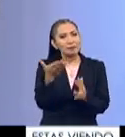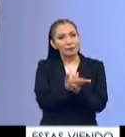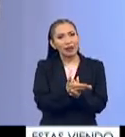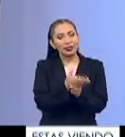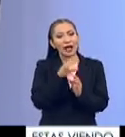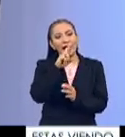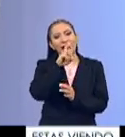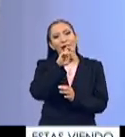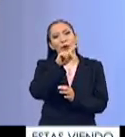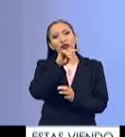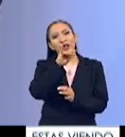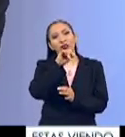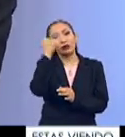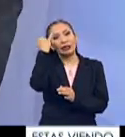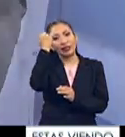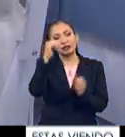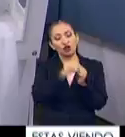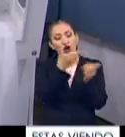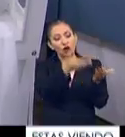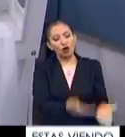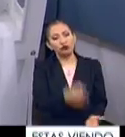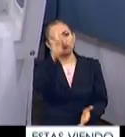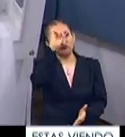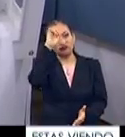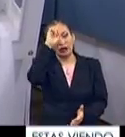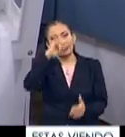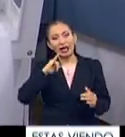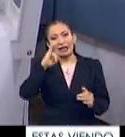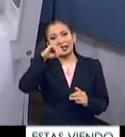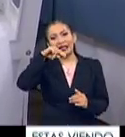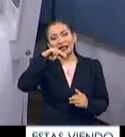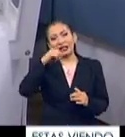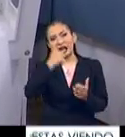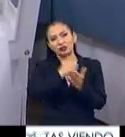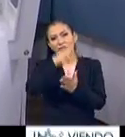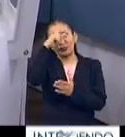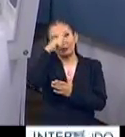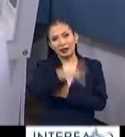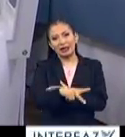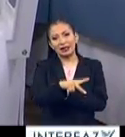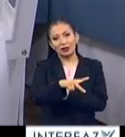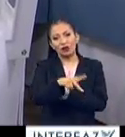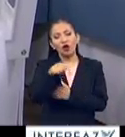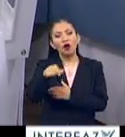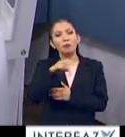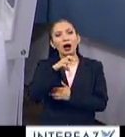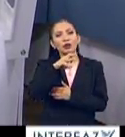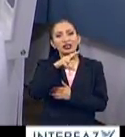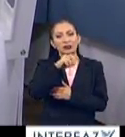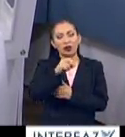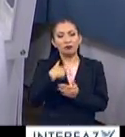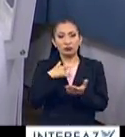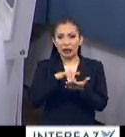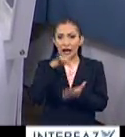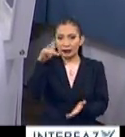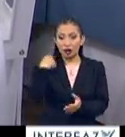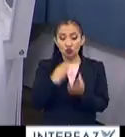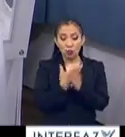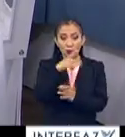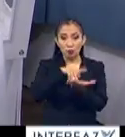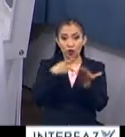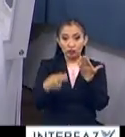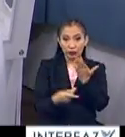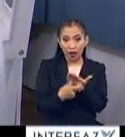sección, Rebotando Ideas, con el consejero del Instituto Electoral de la Ciudad de México, Mauricio Huesca. Mauricio, bienvenido a esta nueva etapa, a este nuevo